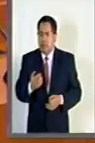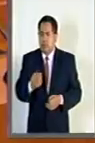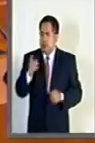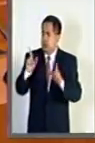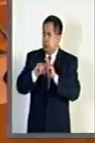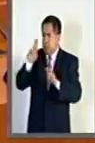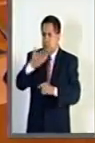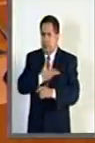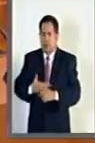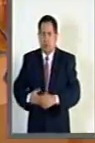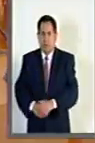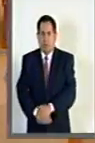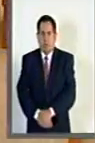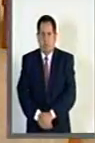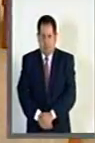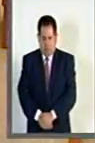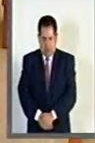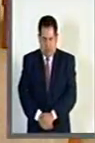señor presidente.